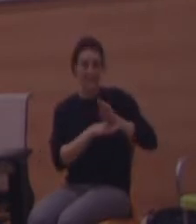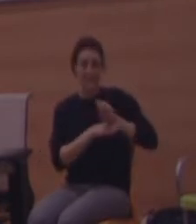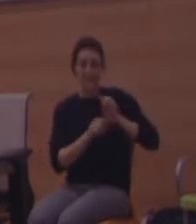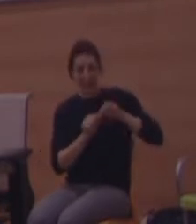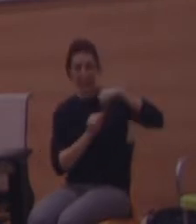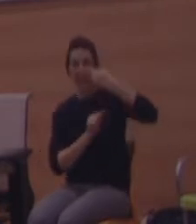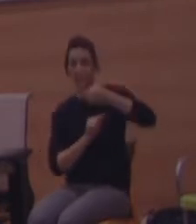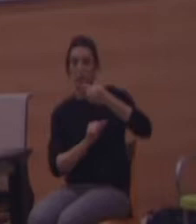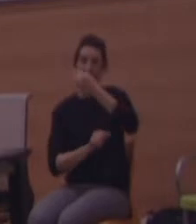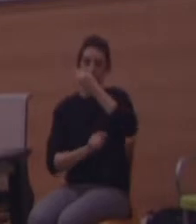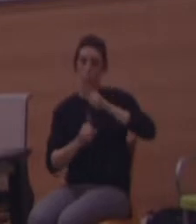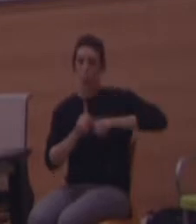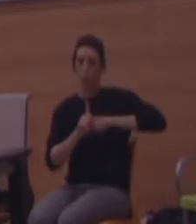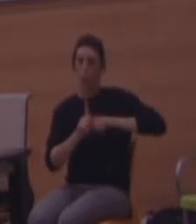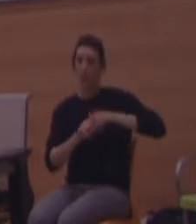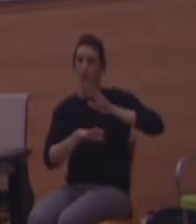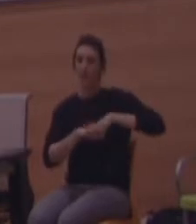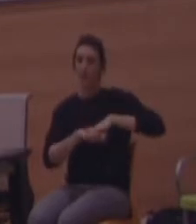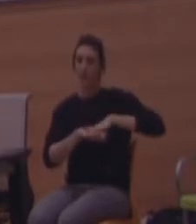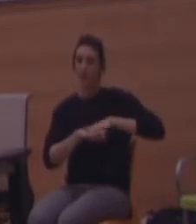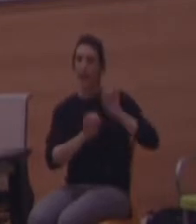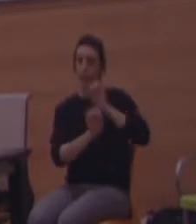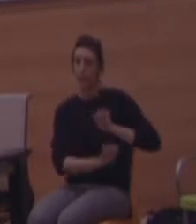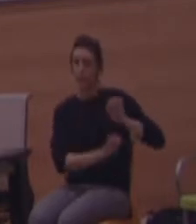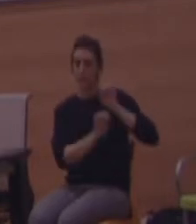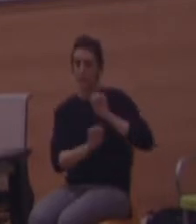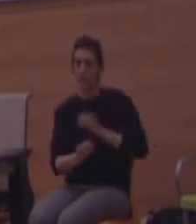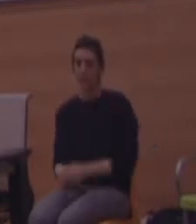hiperkeratosis, cuando queda la piel muy sensible, las utilizamos para protegerlos.